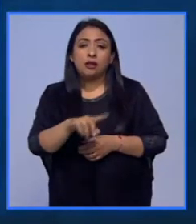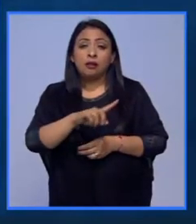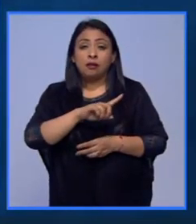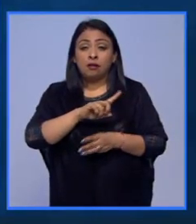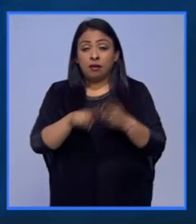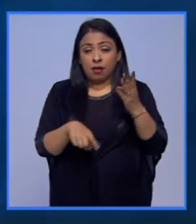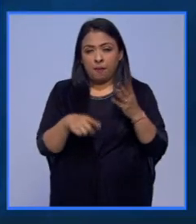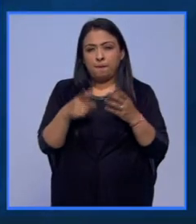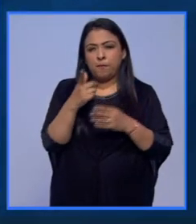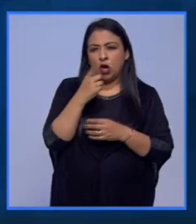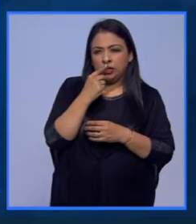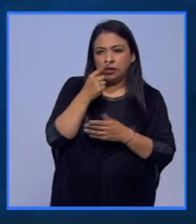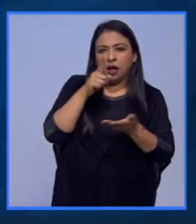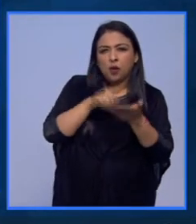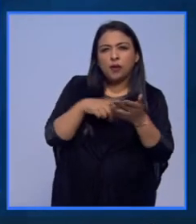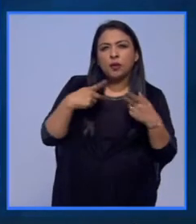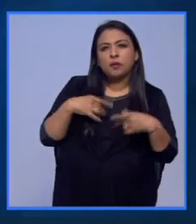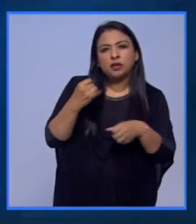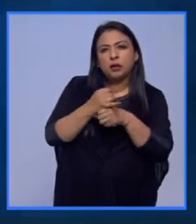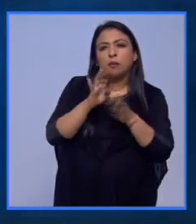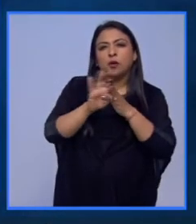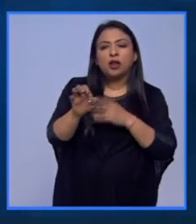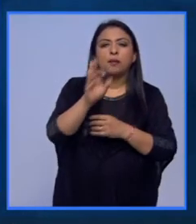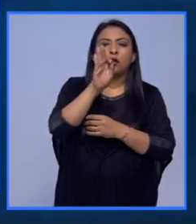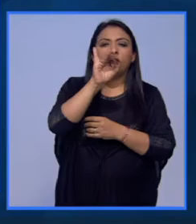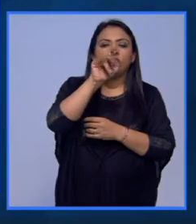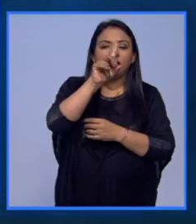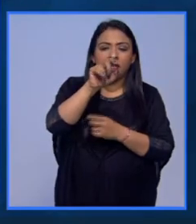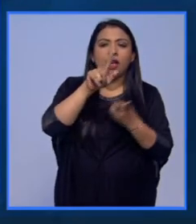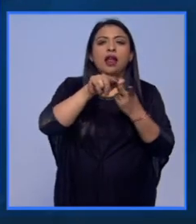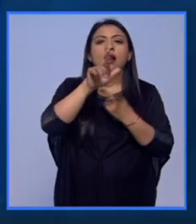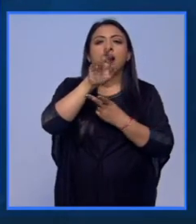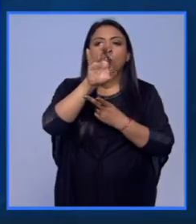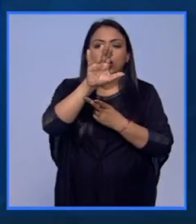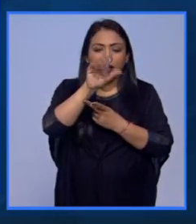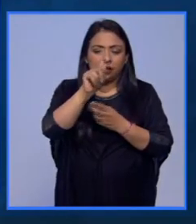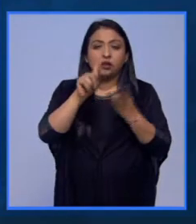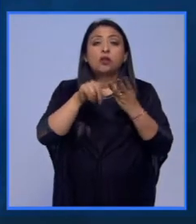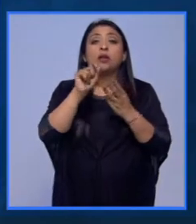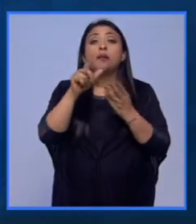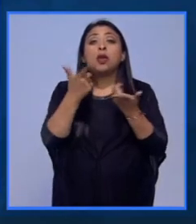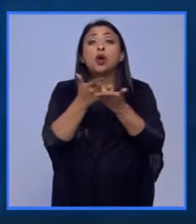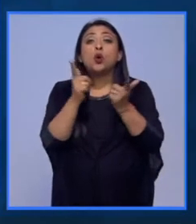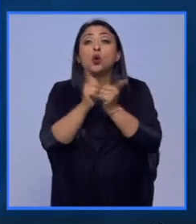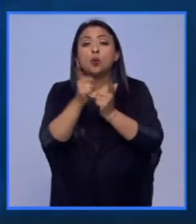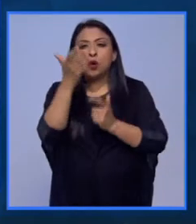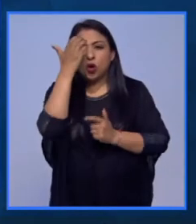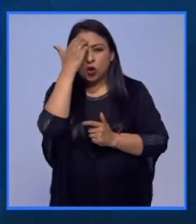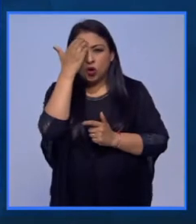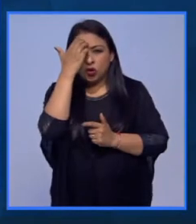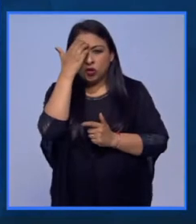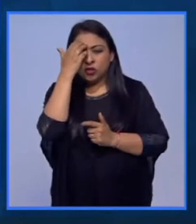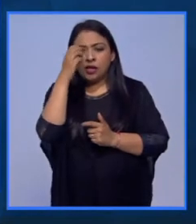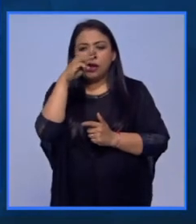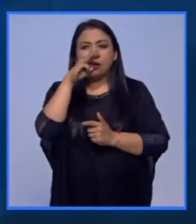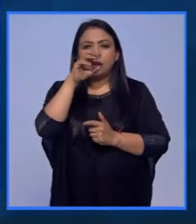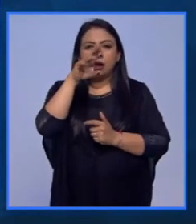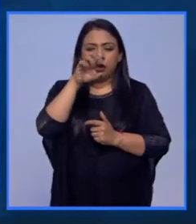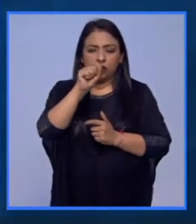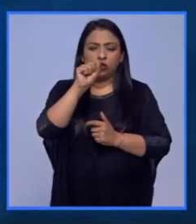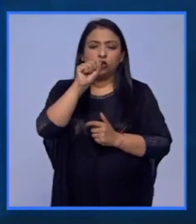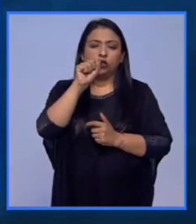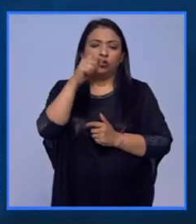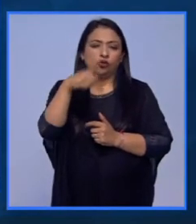en donde intervienen personajes como Fidel y Raúl Castro y el grupo delincuencial conocido como los narcosatánicos